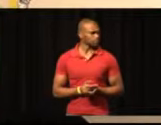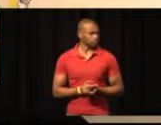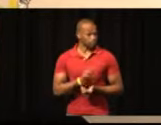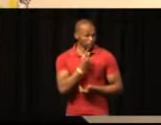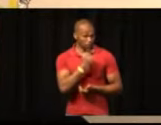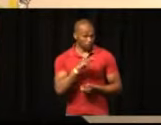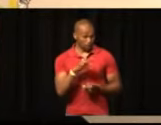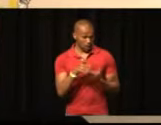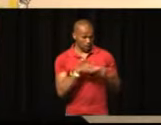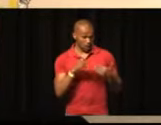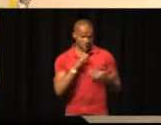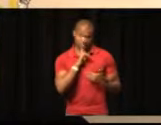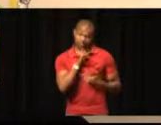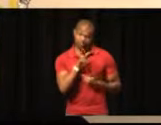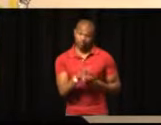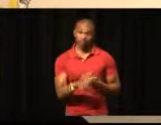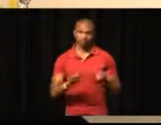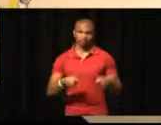$1,000,000.